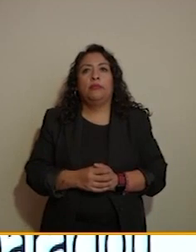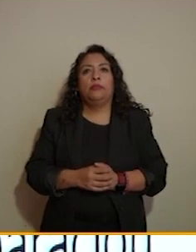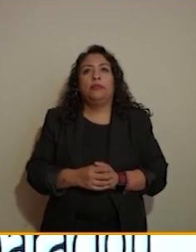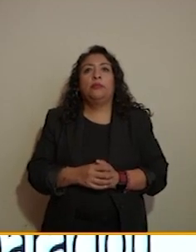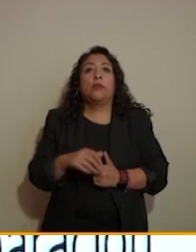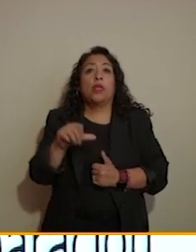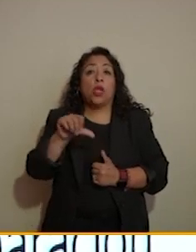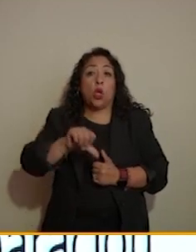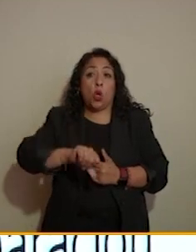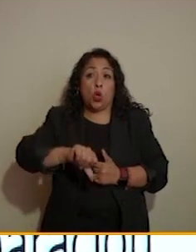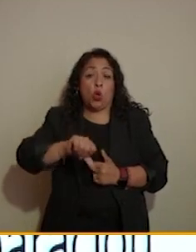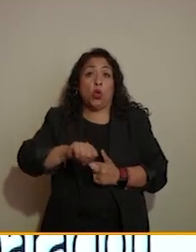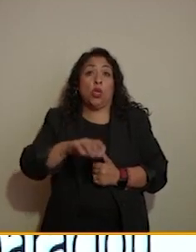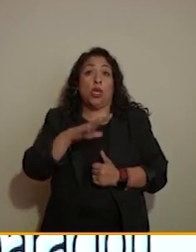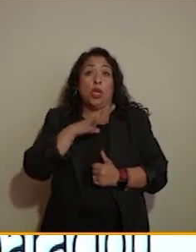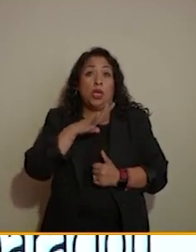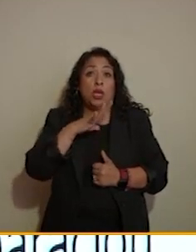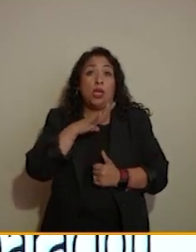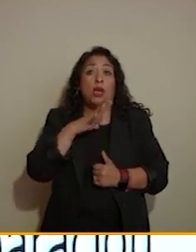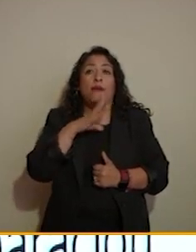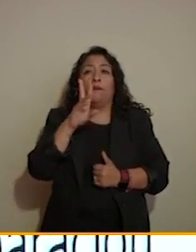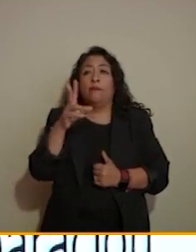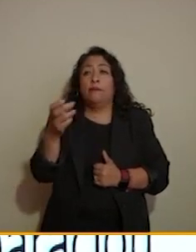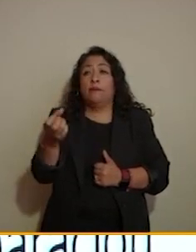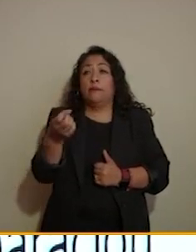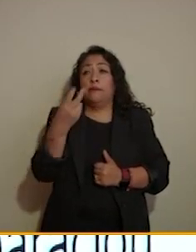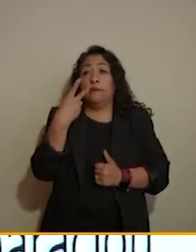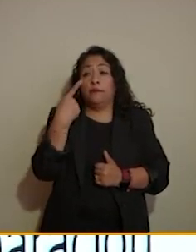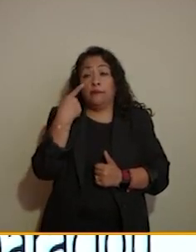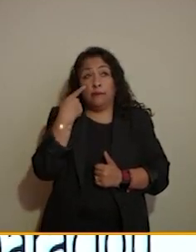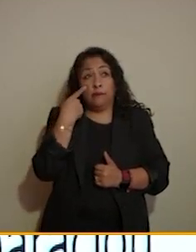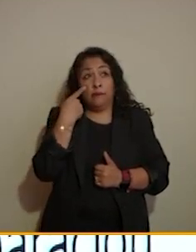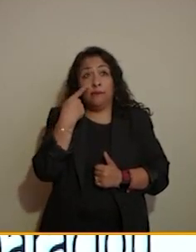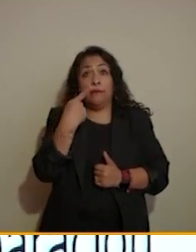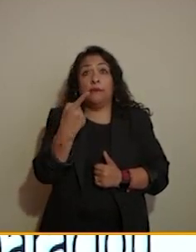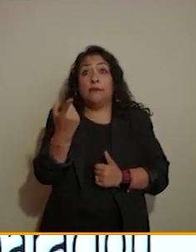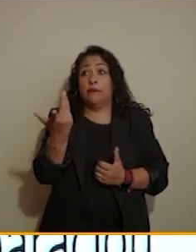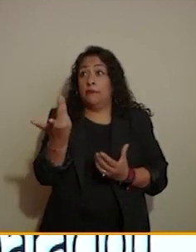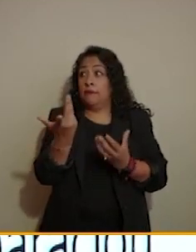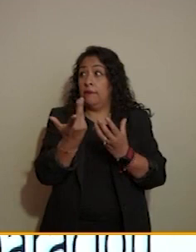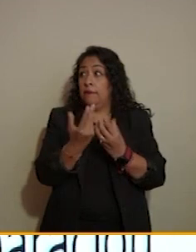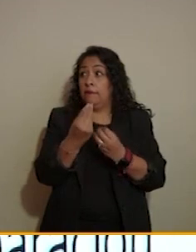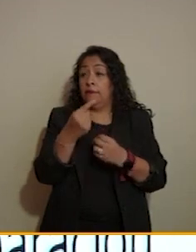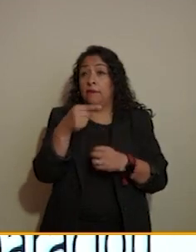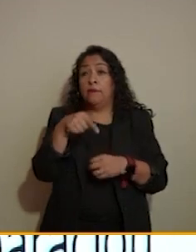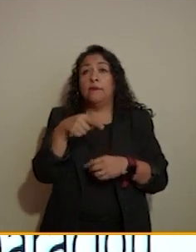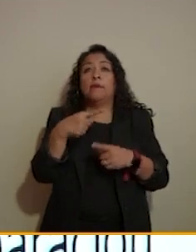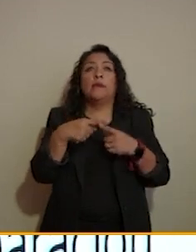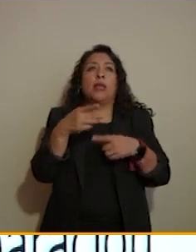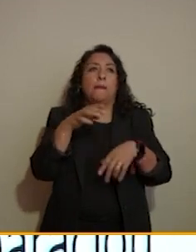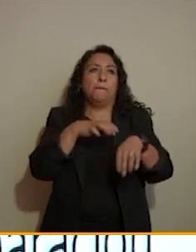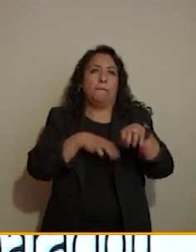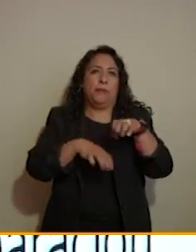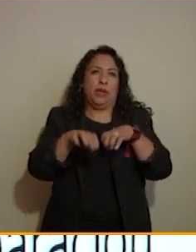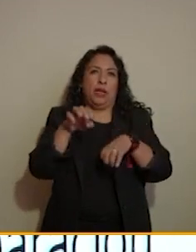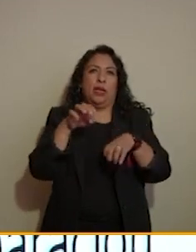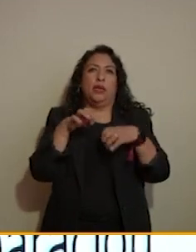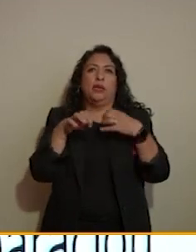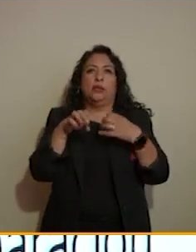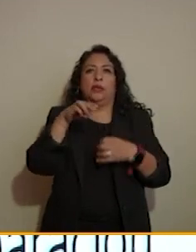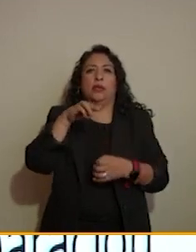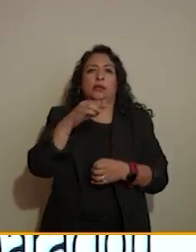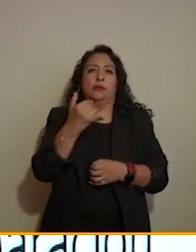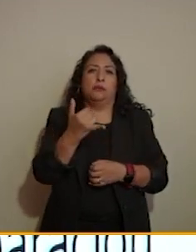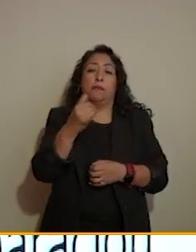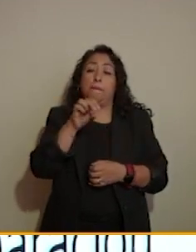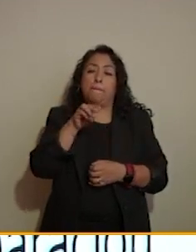Hoy en día tenemos el privilegio de estar con ustedes, empresas, pues MIPYMES, ¿no?